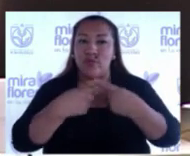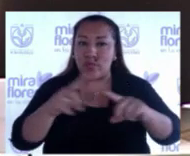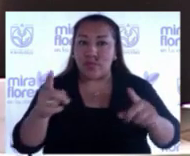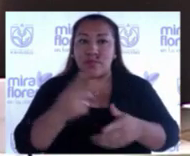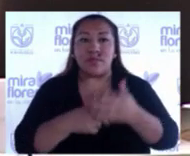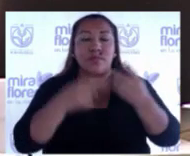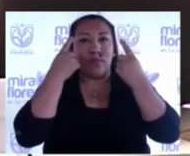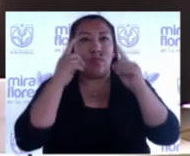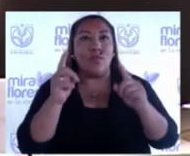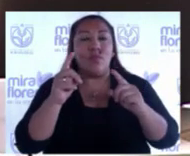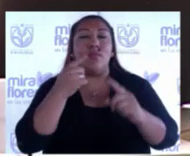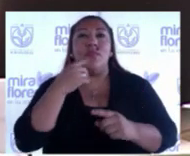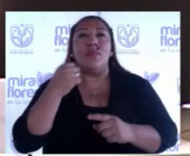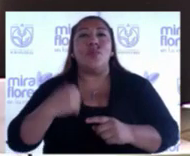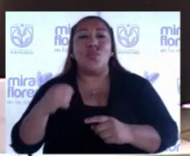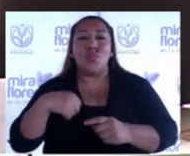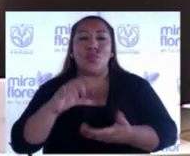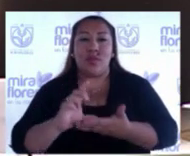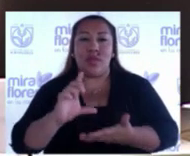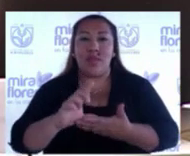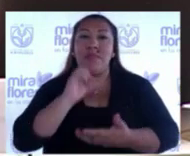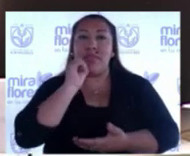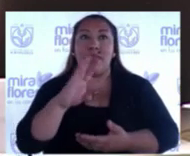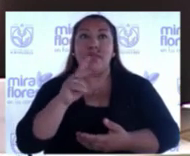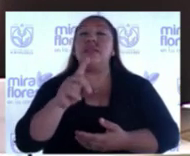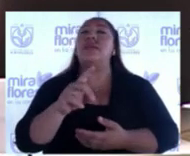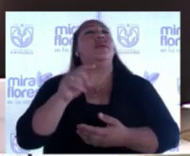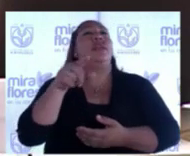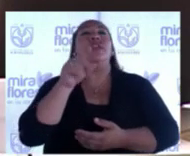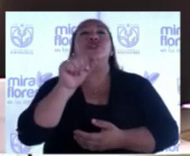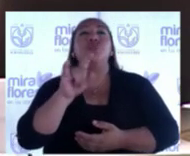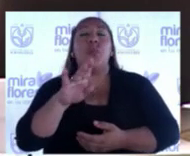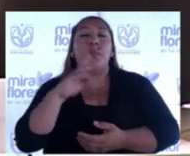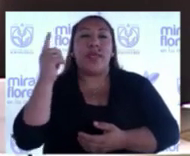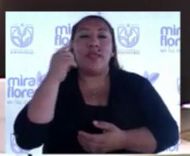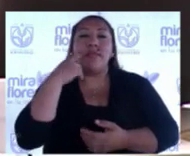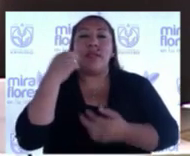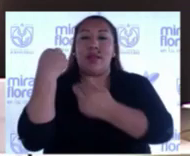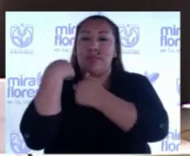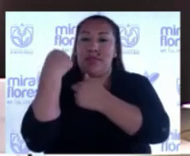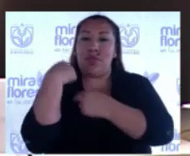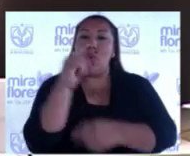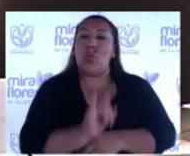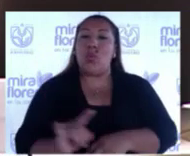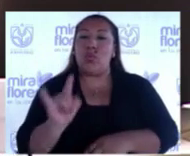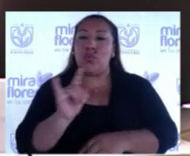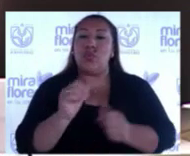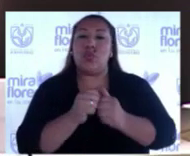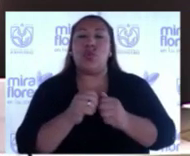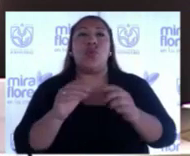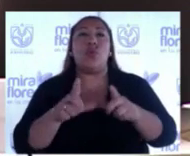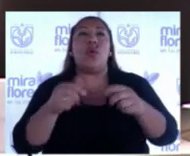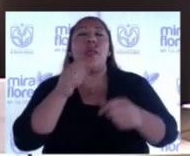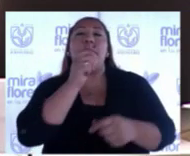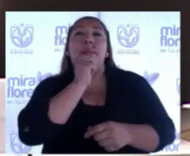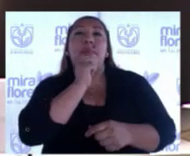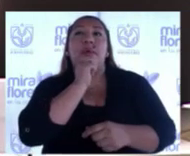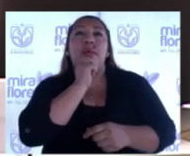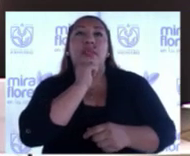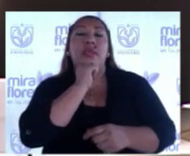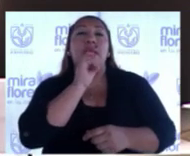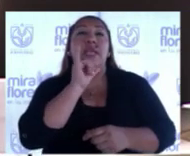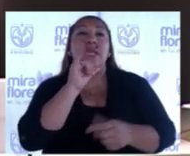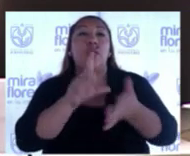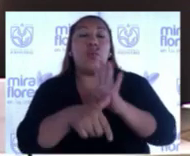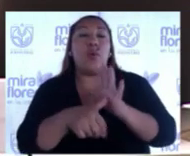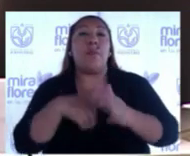conocimiento que según el ROP de la Municipalidad de Lima, esta sugerencia es la encargada de las autorizaciones de zonas reservadas y de seguridad